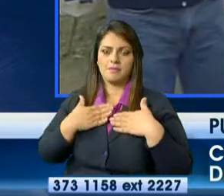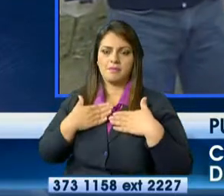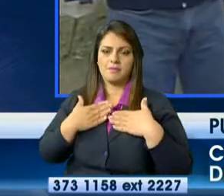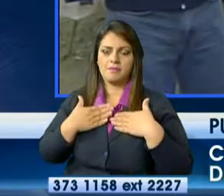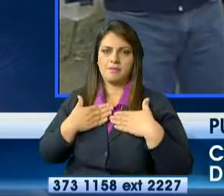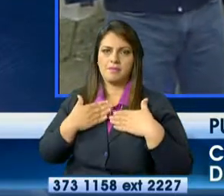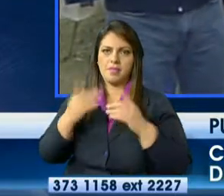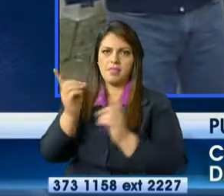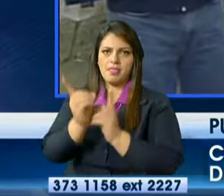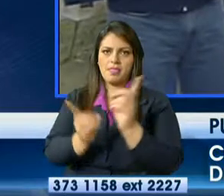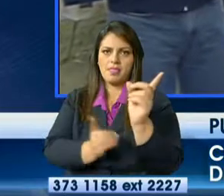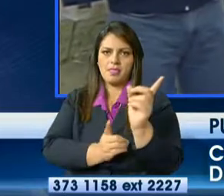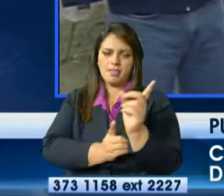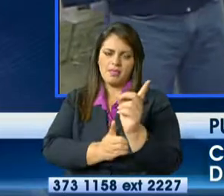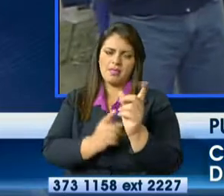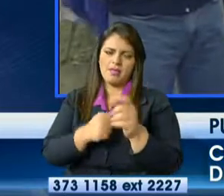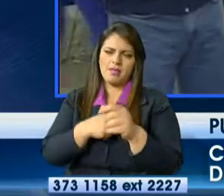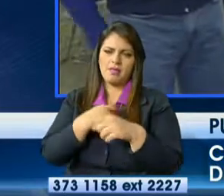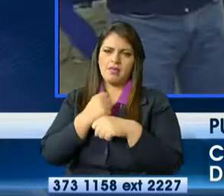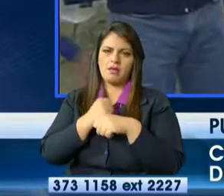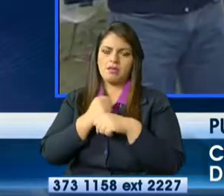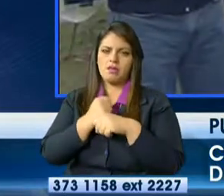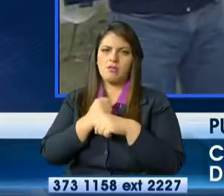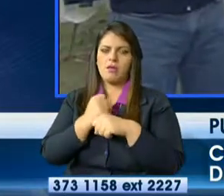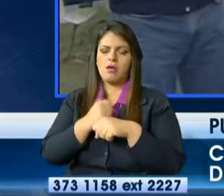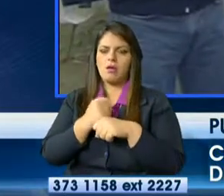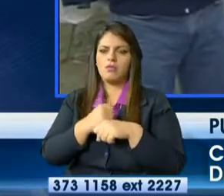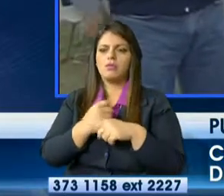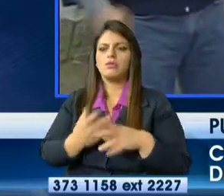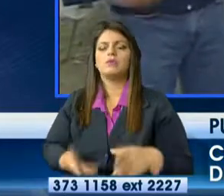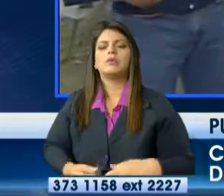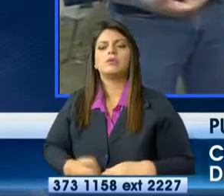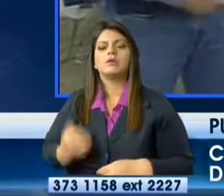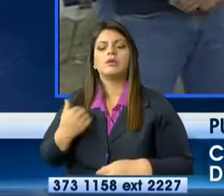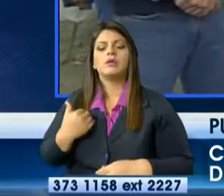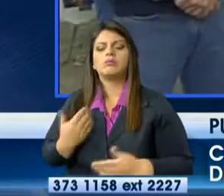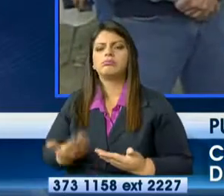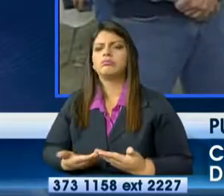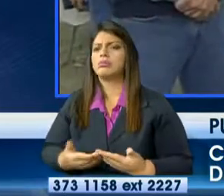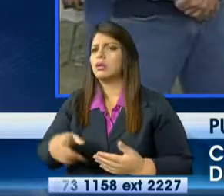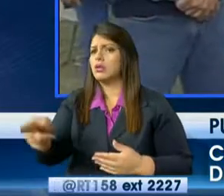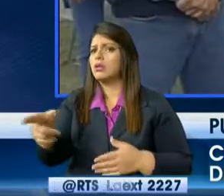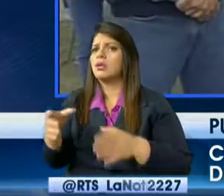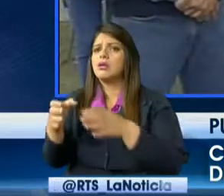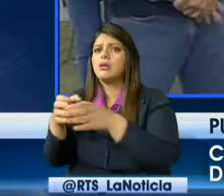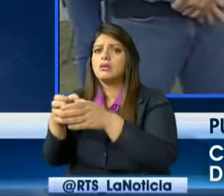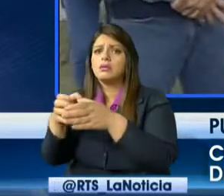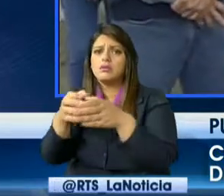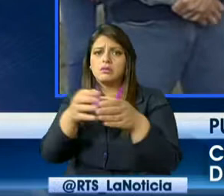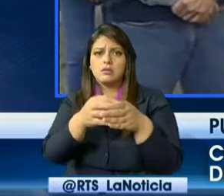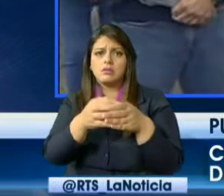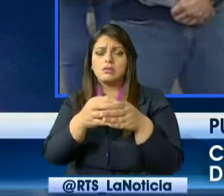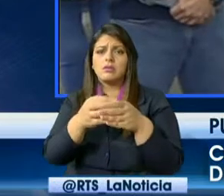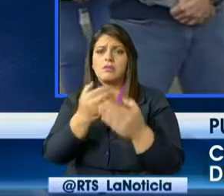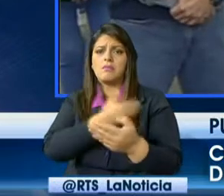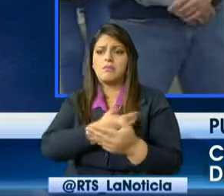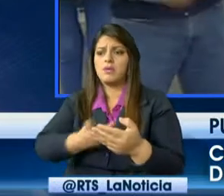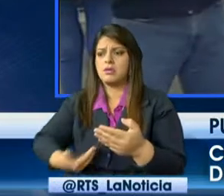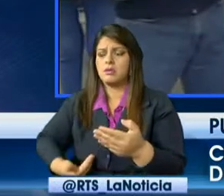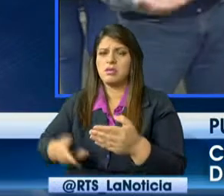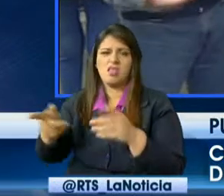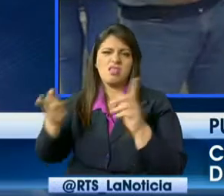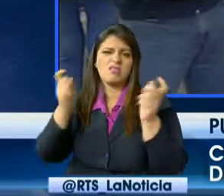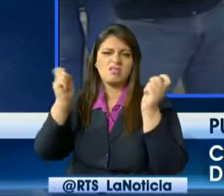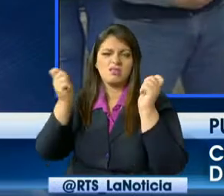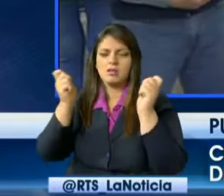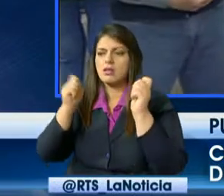imágenes, ¿ya? Y los presidentes de las asociaciones acudieron y se les mostró el lugar donde iba a ser, precisamente los